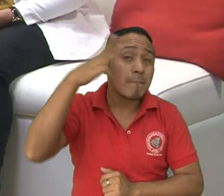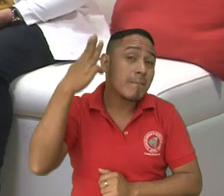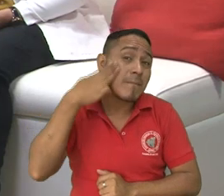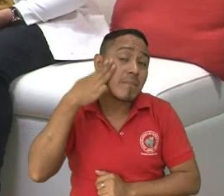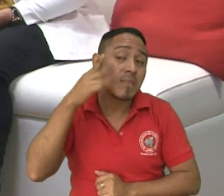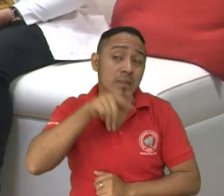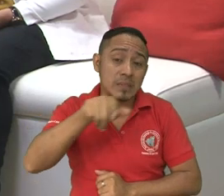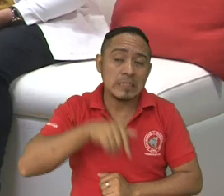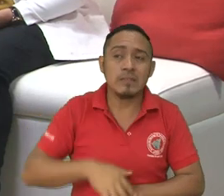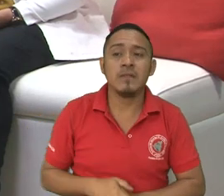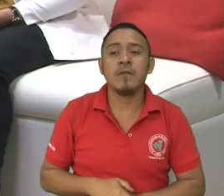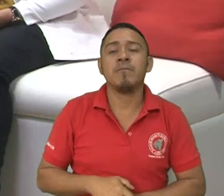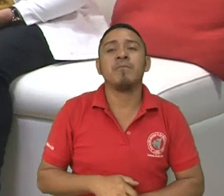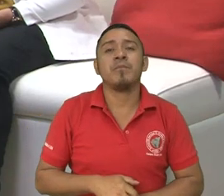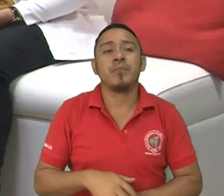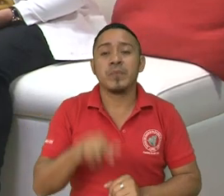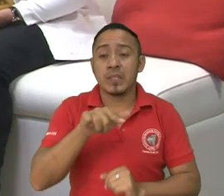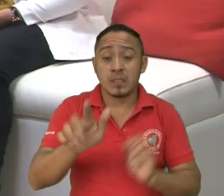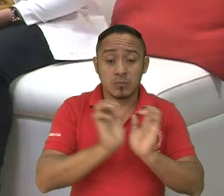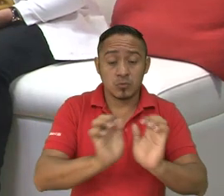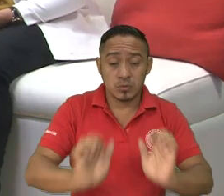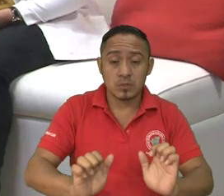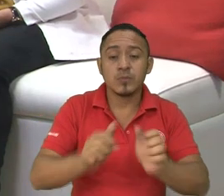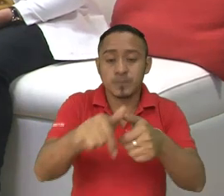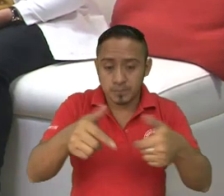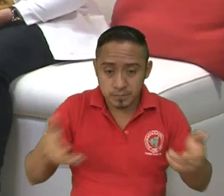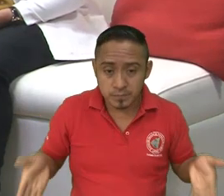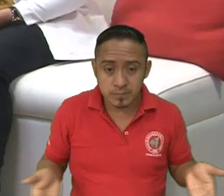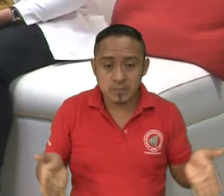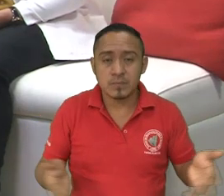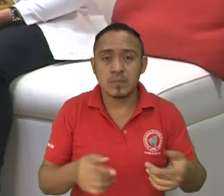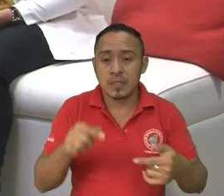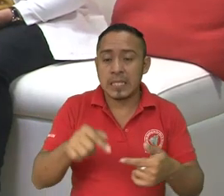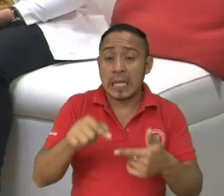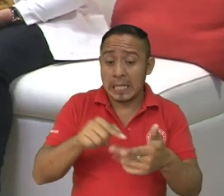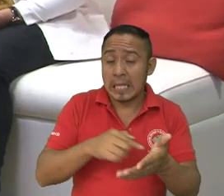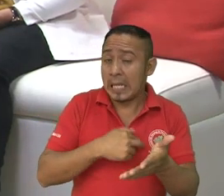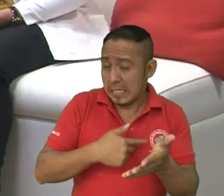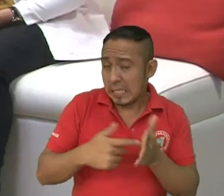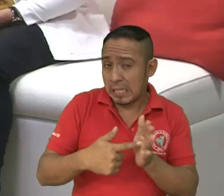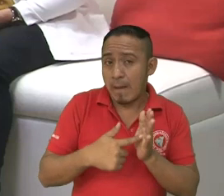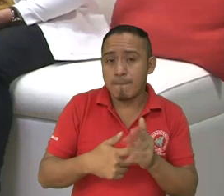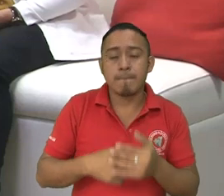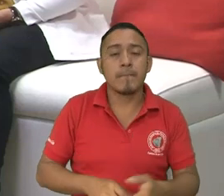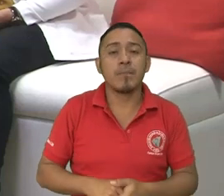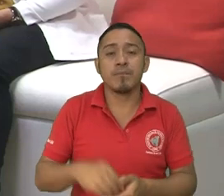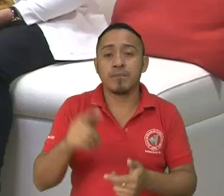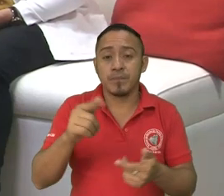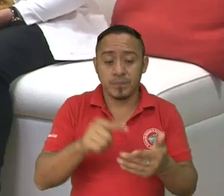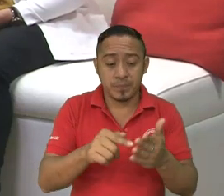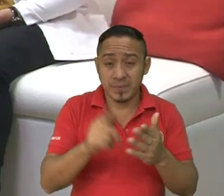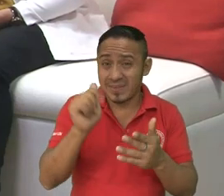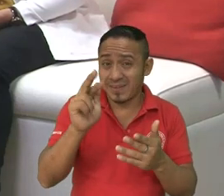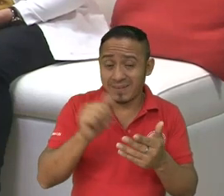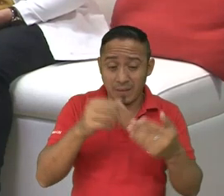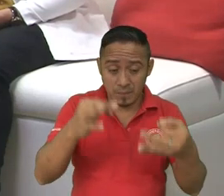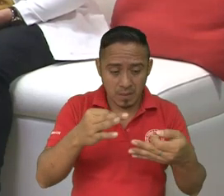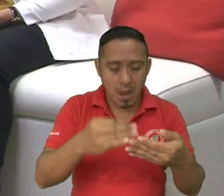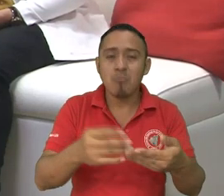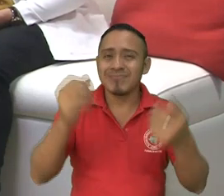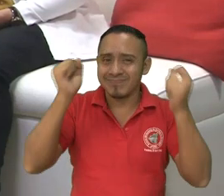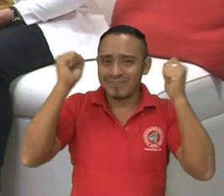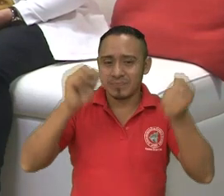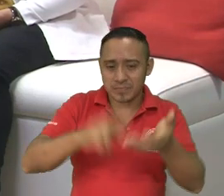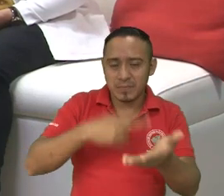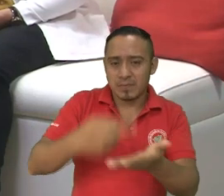Y buscar cómo el niño salga adelante, premiarlo, dedicarle el tiempo